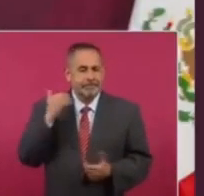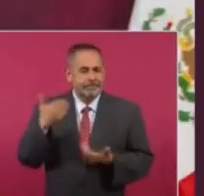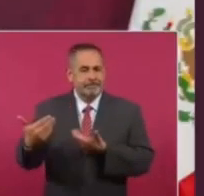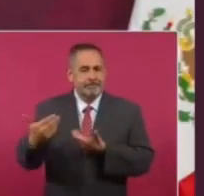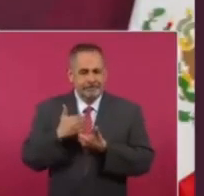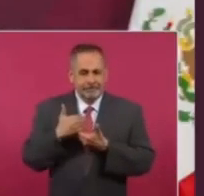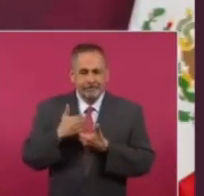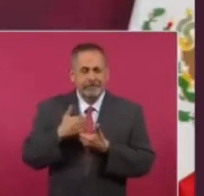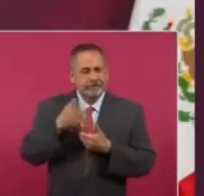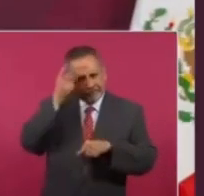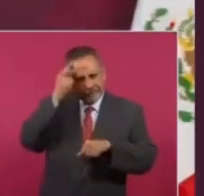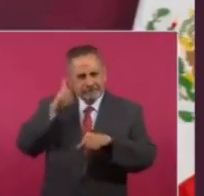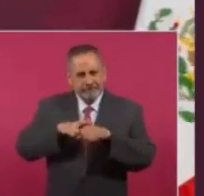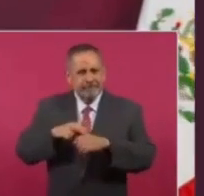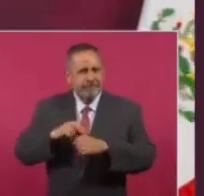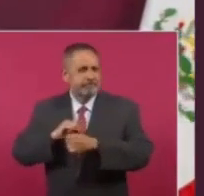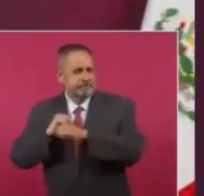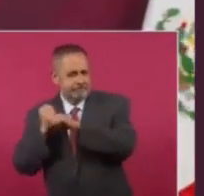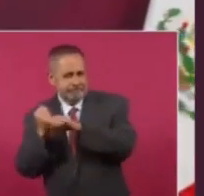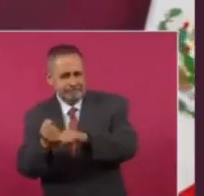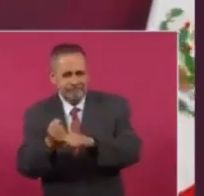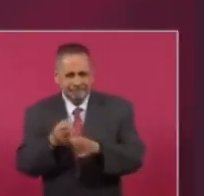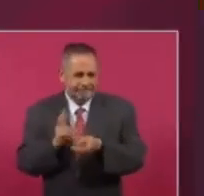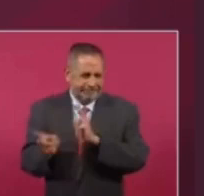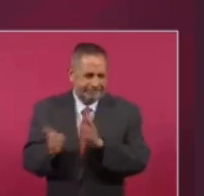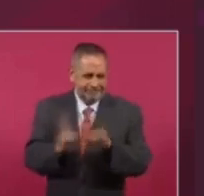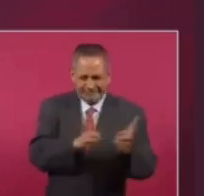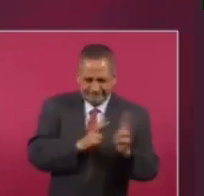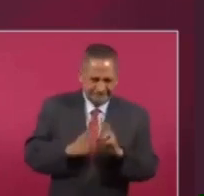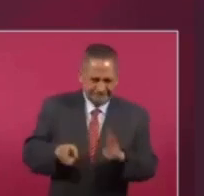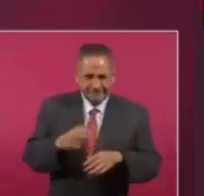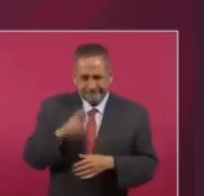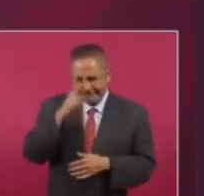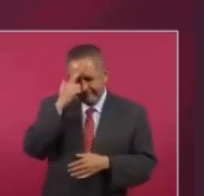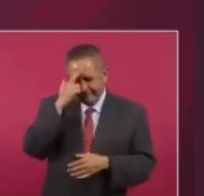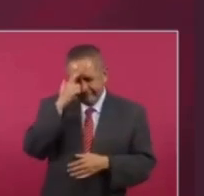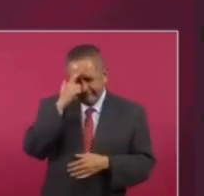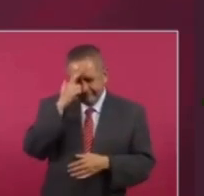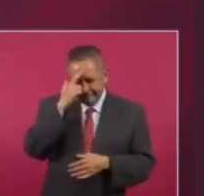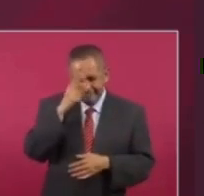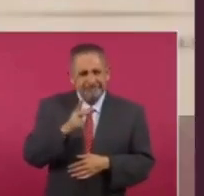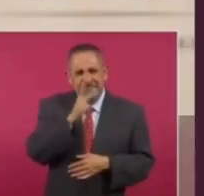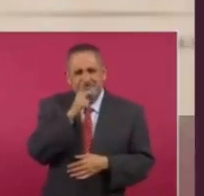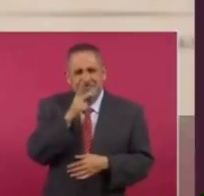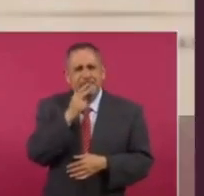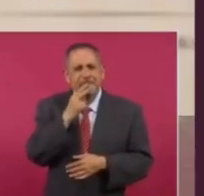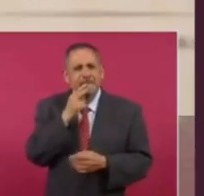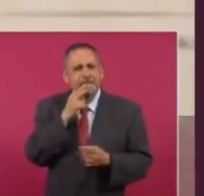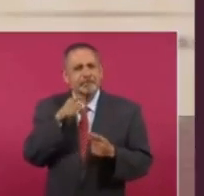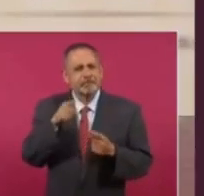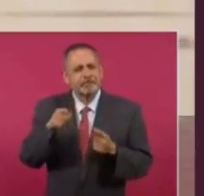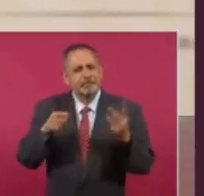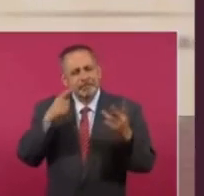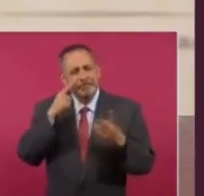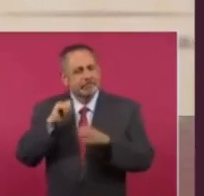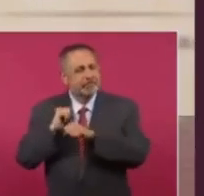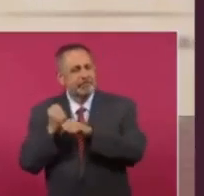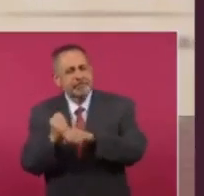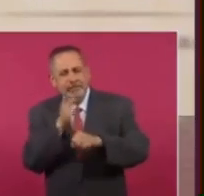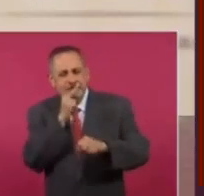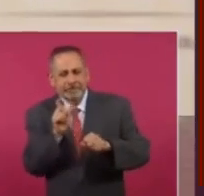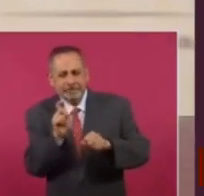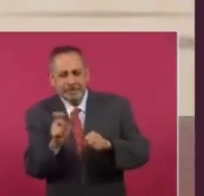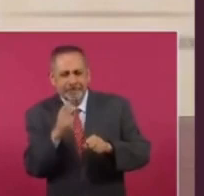directivos del béisbol recordaba yo eh todas las palabras que se usan en el béisbol